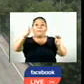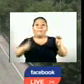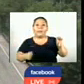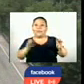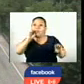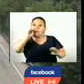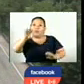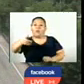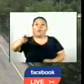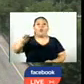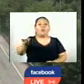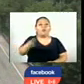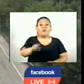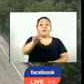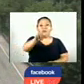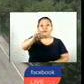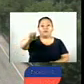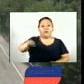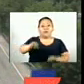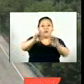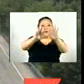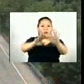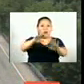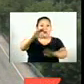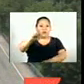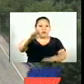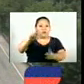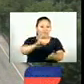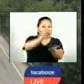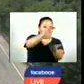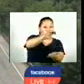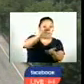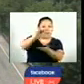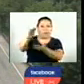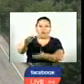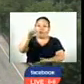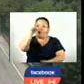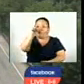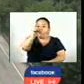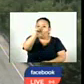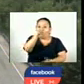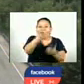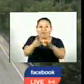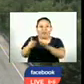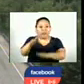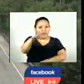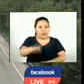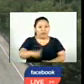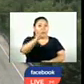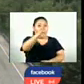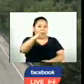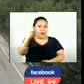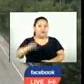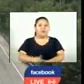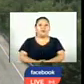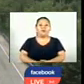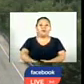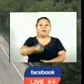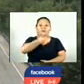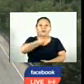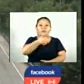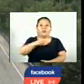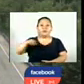a las autoridades más de mil ochocientos kilogramos de droga a nivel nacional Este es